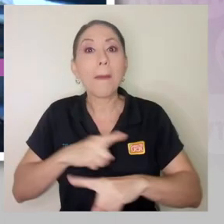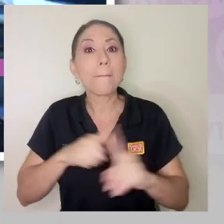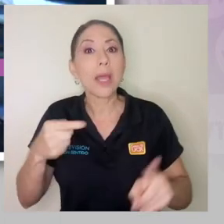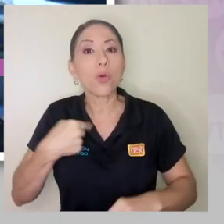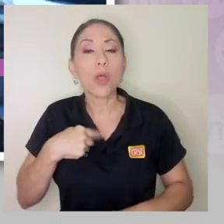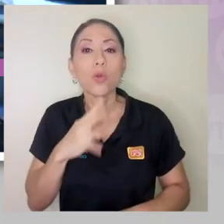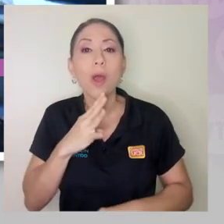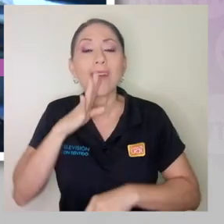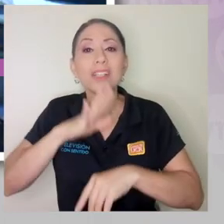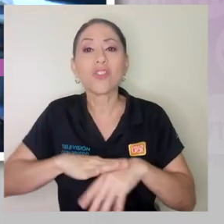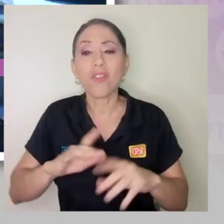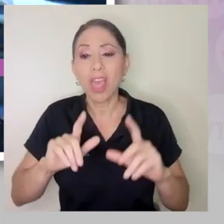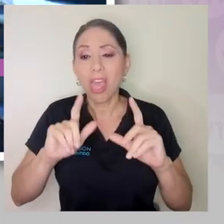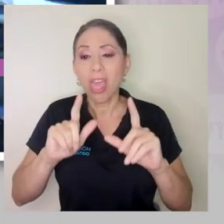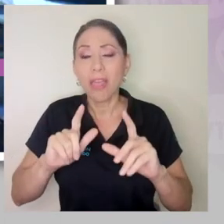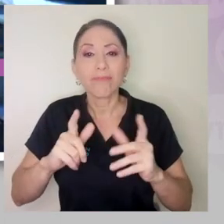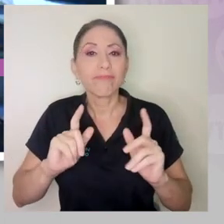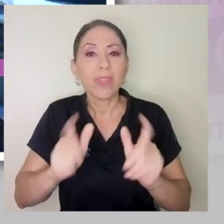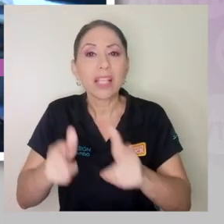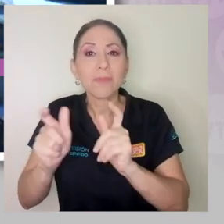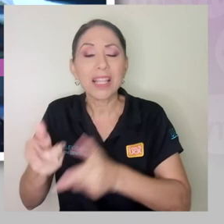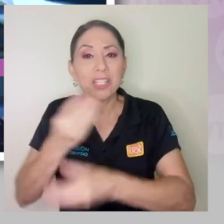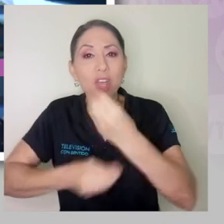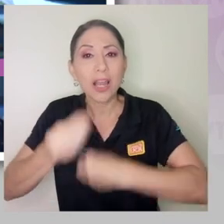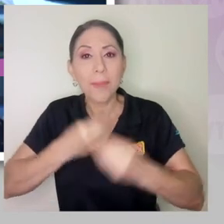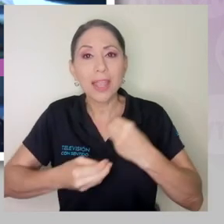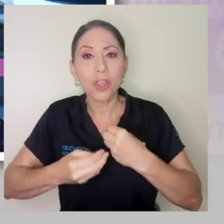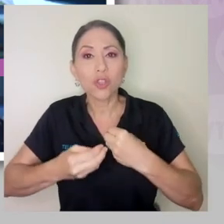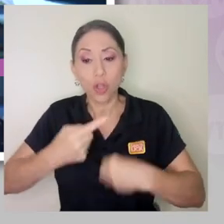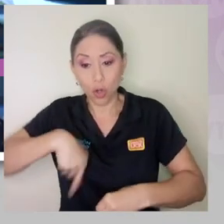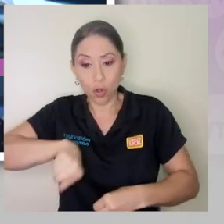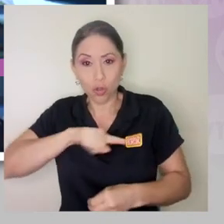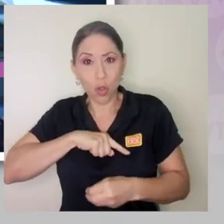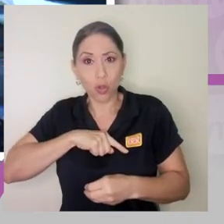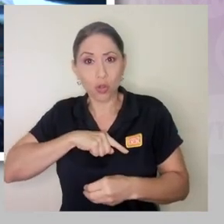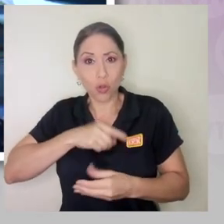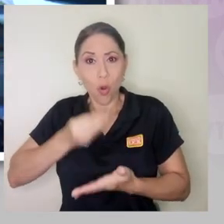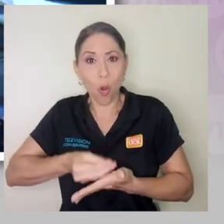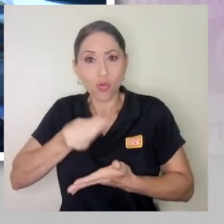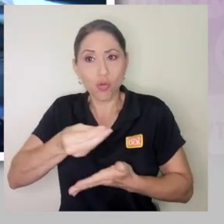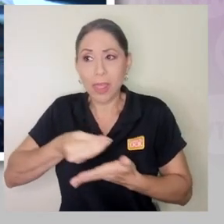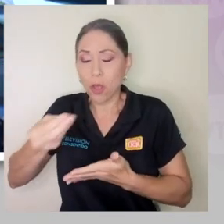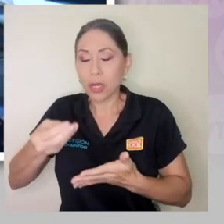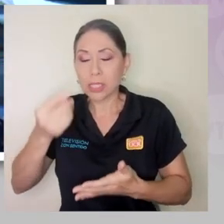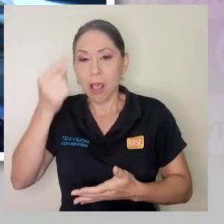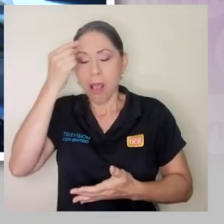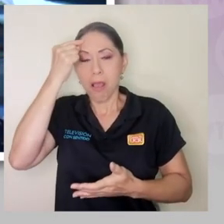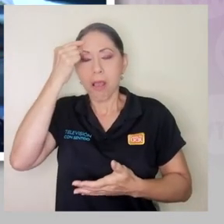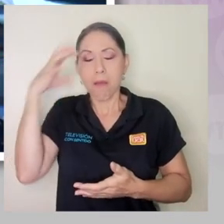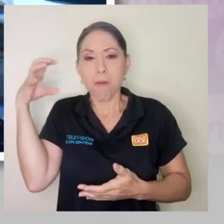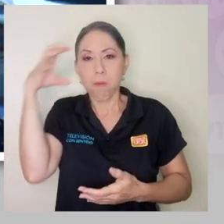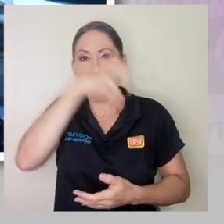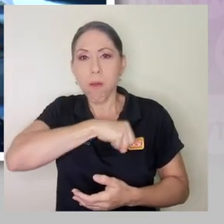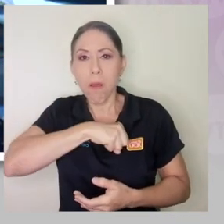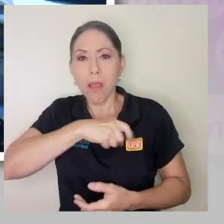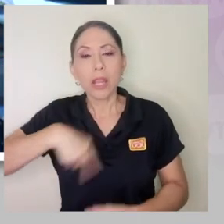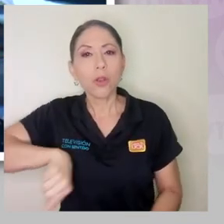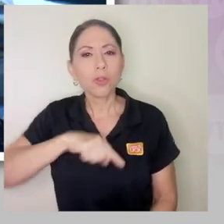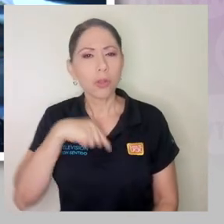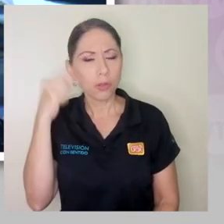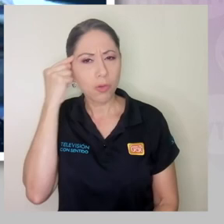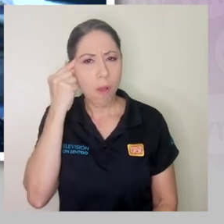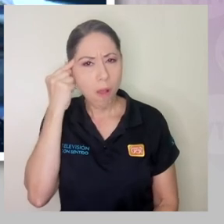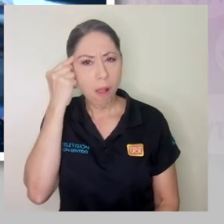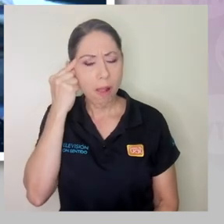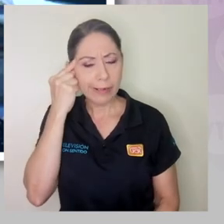de alimento también creo que nos prende como una luz a nosotros como consumidores. Y cuando empezamos a concientizarnos un poco más y